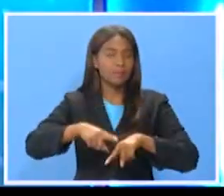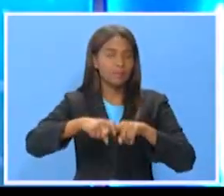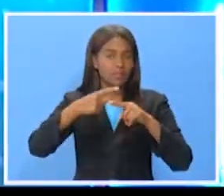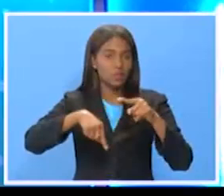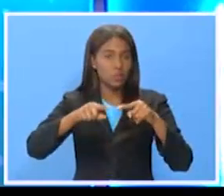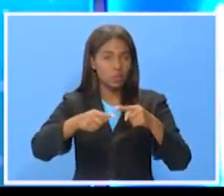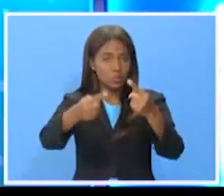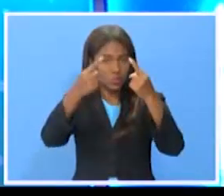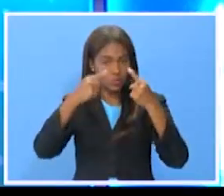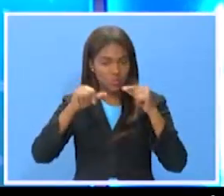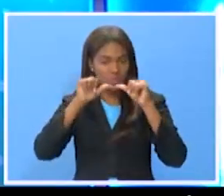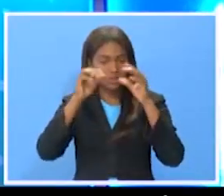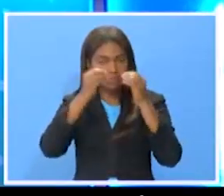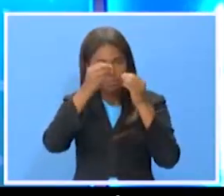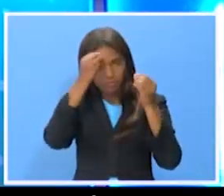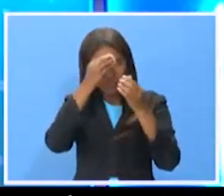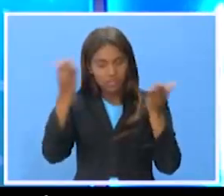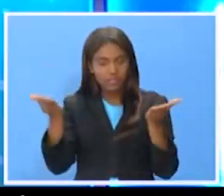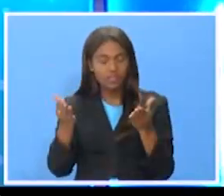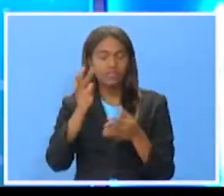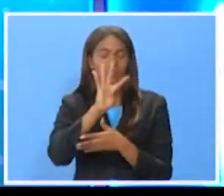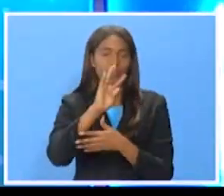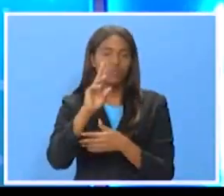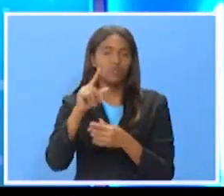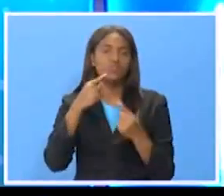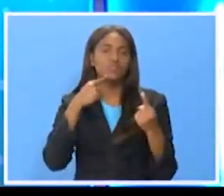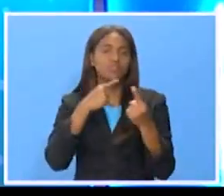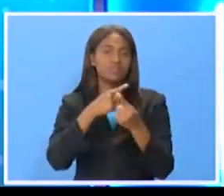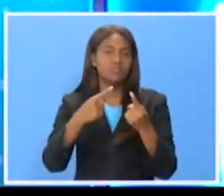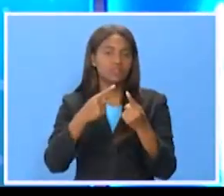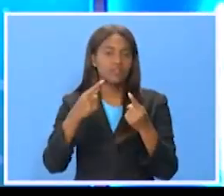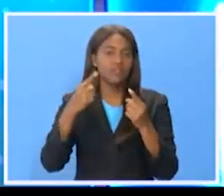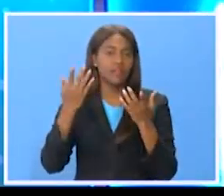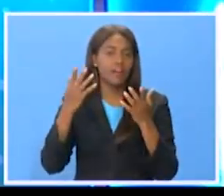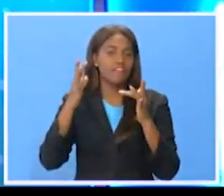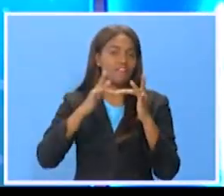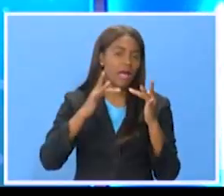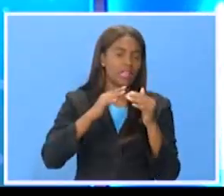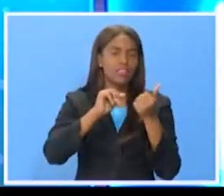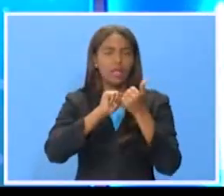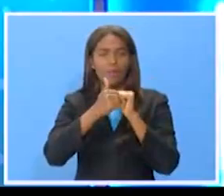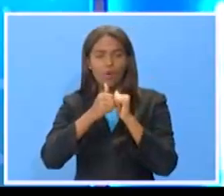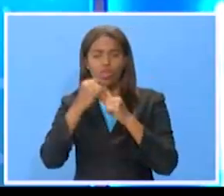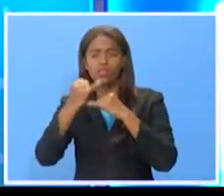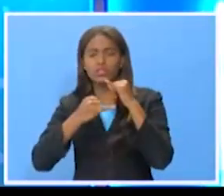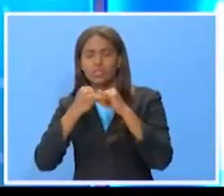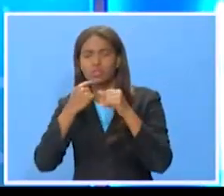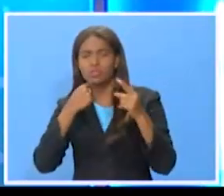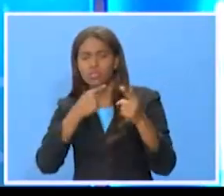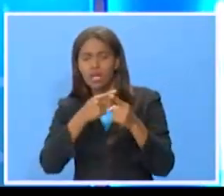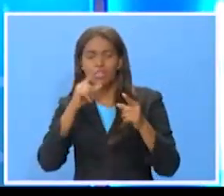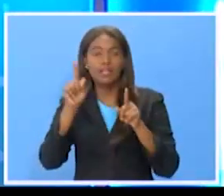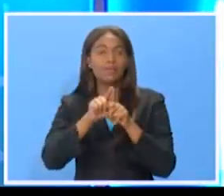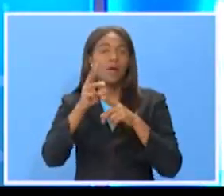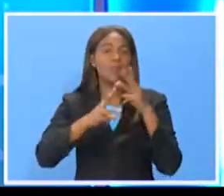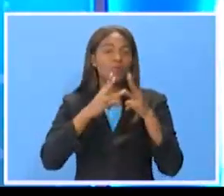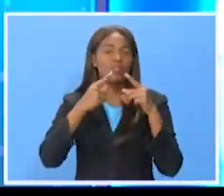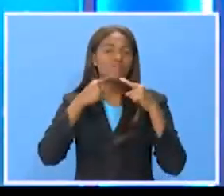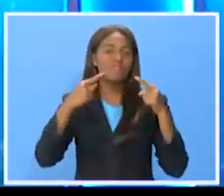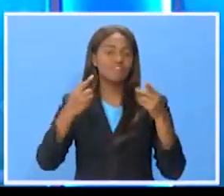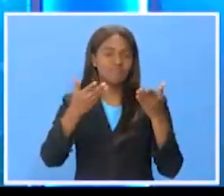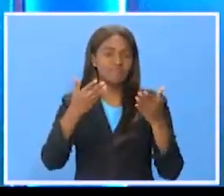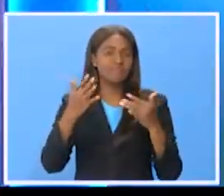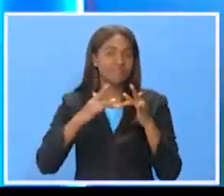pausa. De inmediato volvemos con más aquí en 4RD Noticias. Faltan las deportivas, las internacionales y los espectáculos. Ya volvemos.